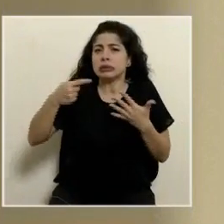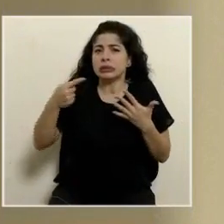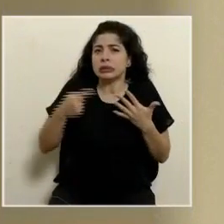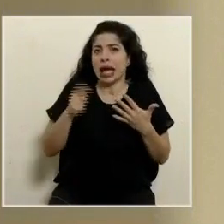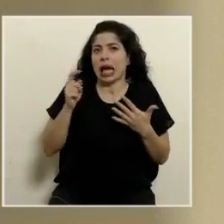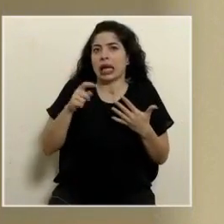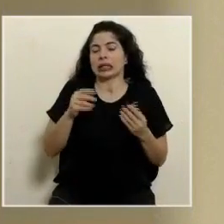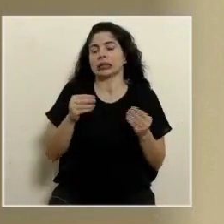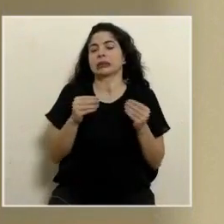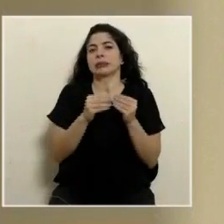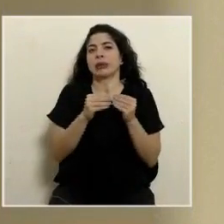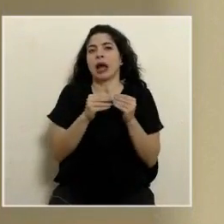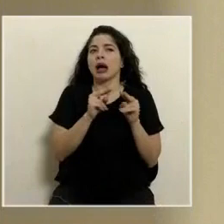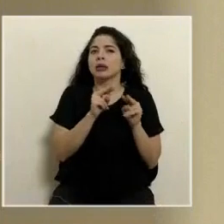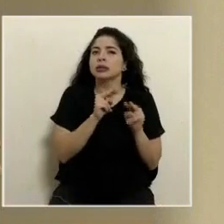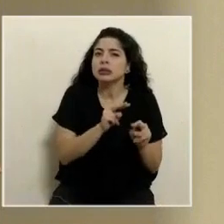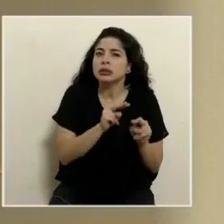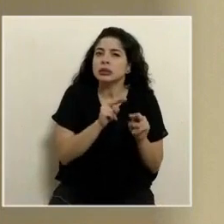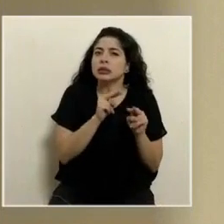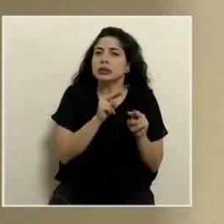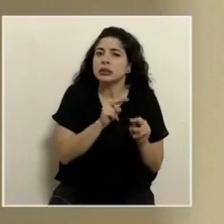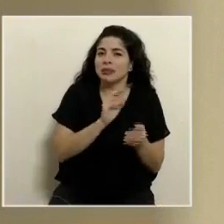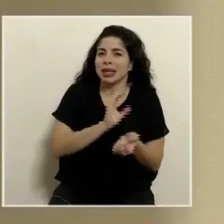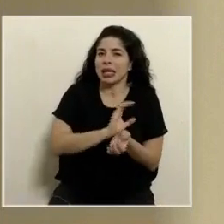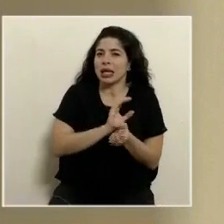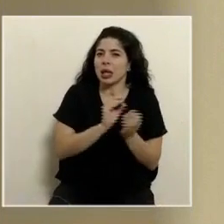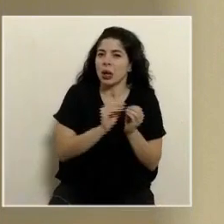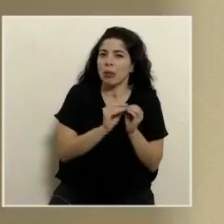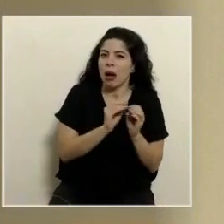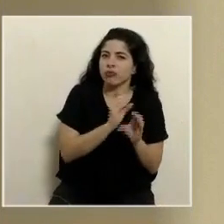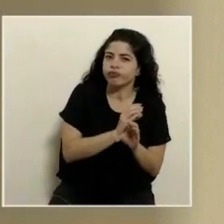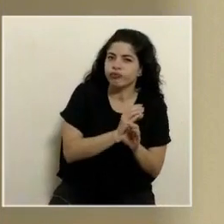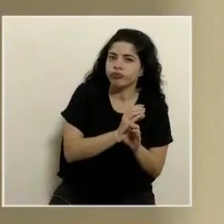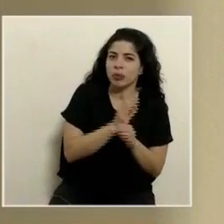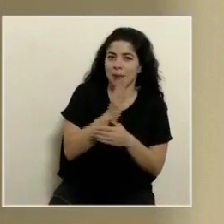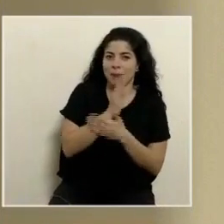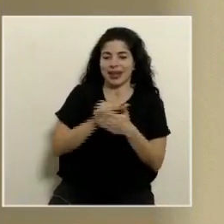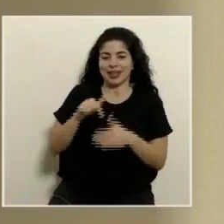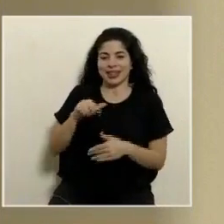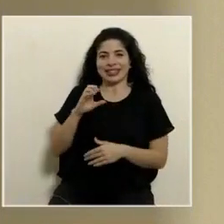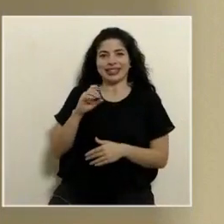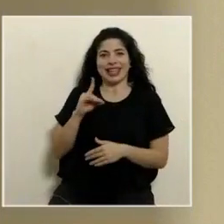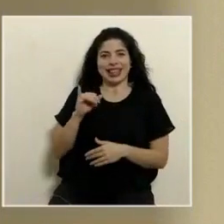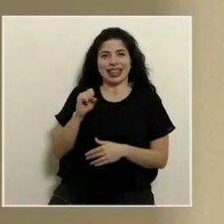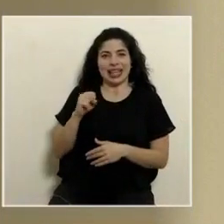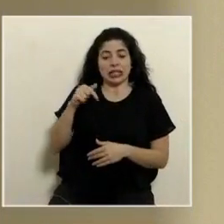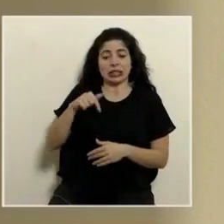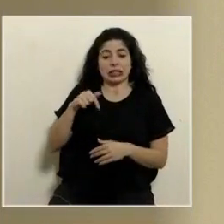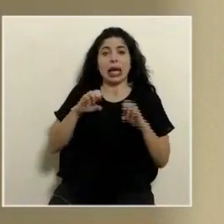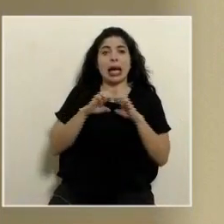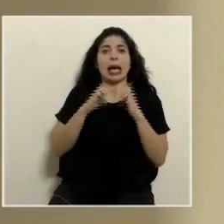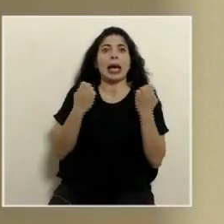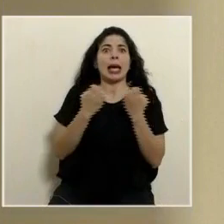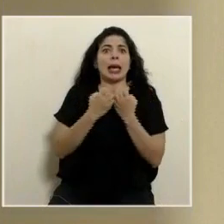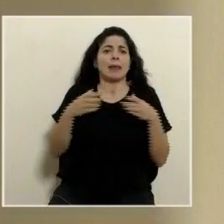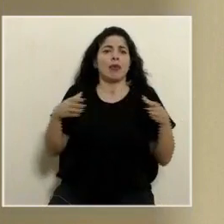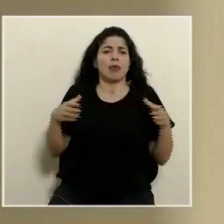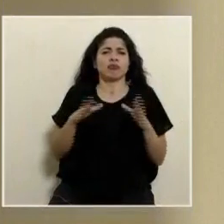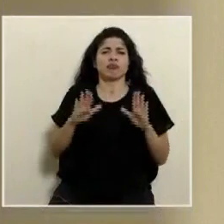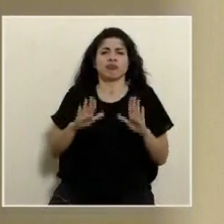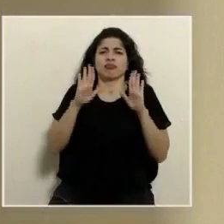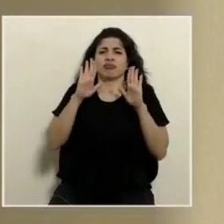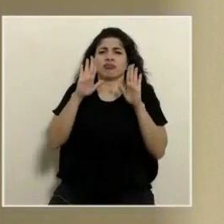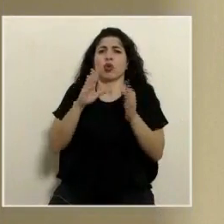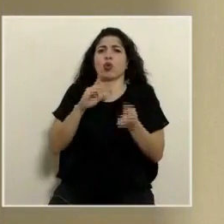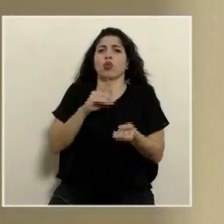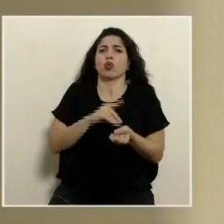un seguimiento más clínico por parte del CENDEIS, que tiene un equipo excelente de médicos